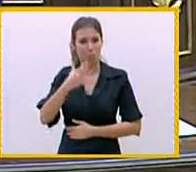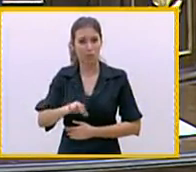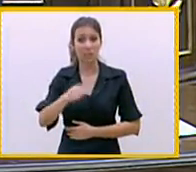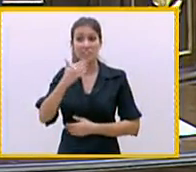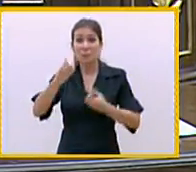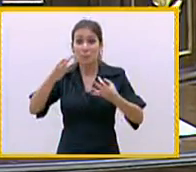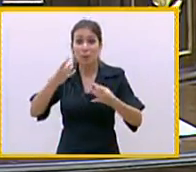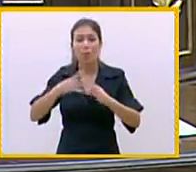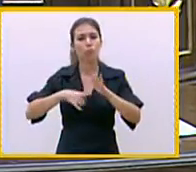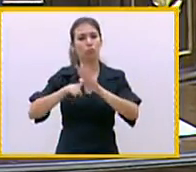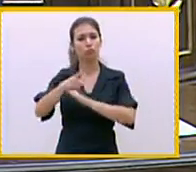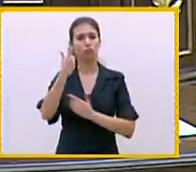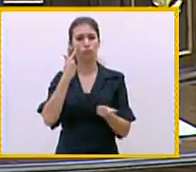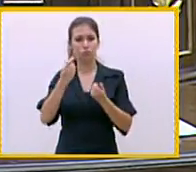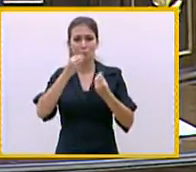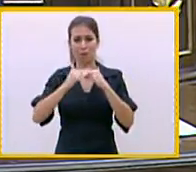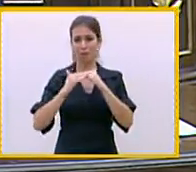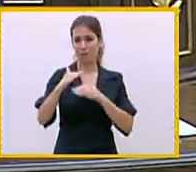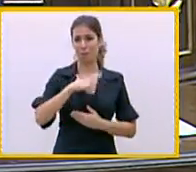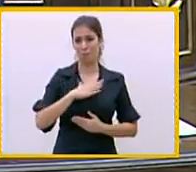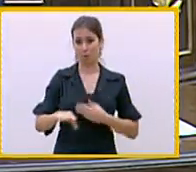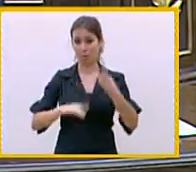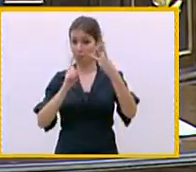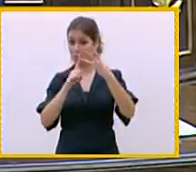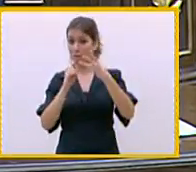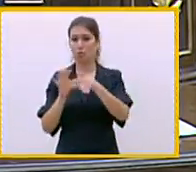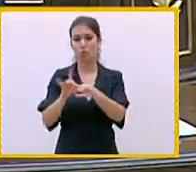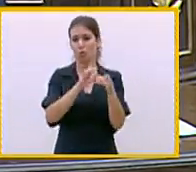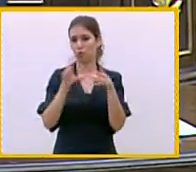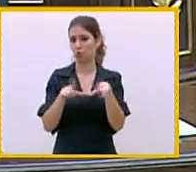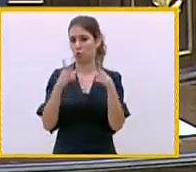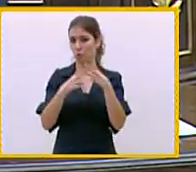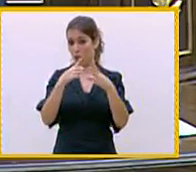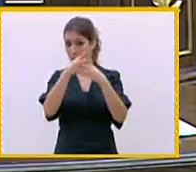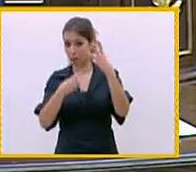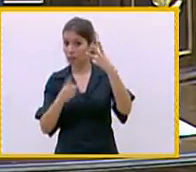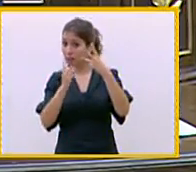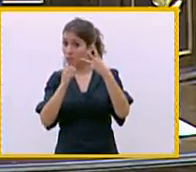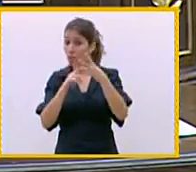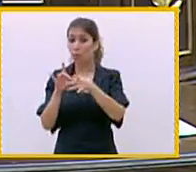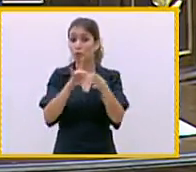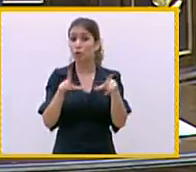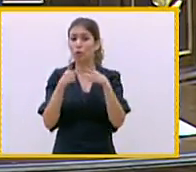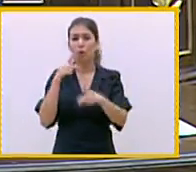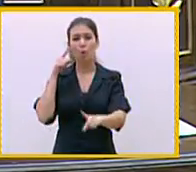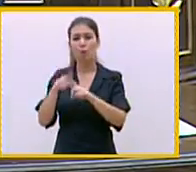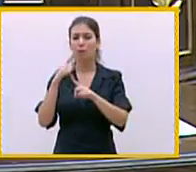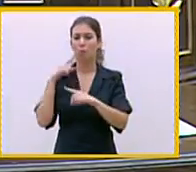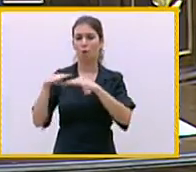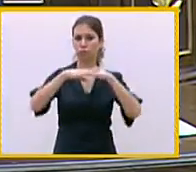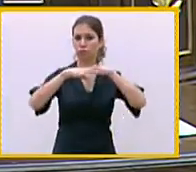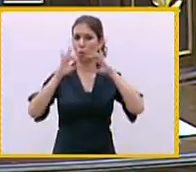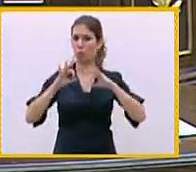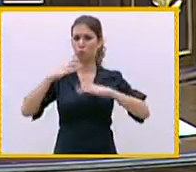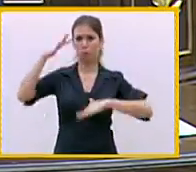crecimiento sostenible y la cohesión social, porque hay que repartir con la mayor equidad posible los costes de superación de